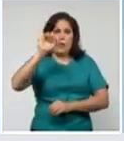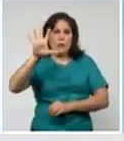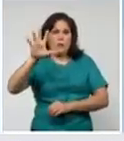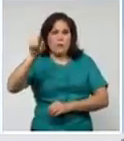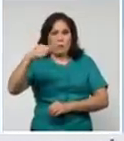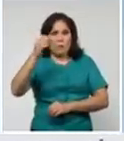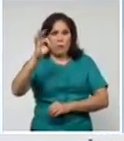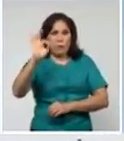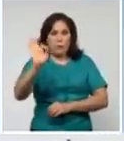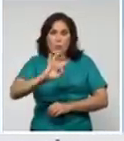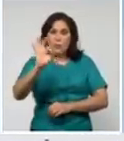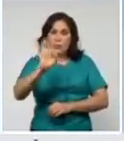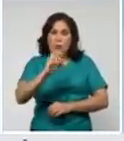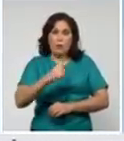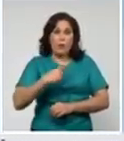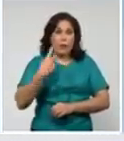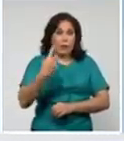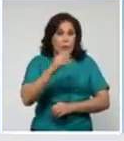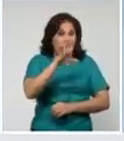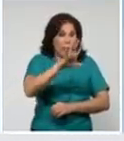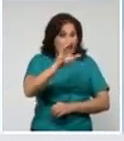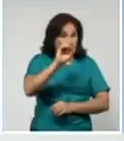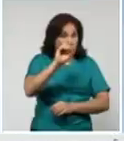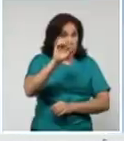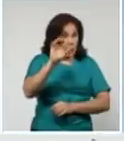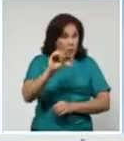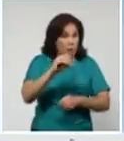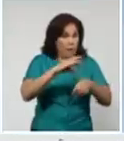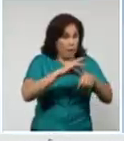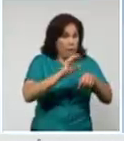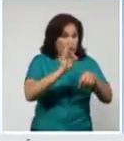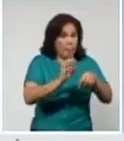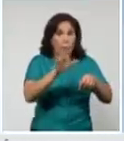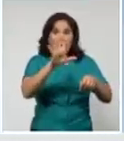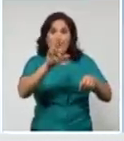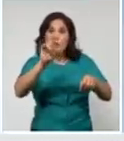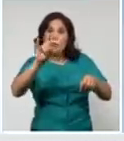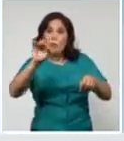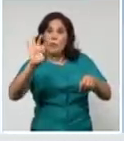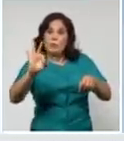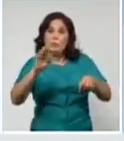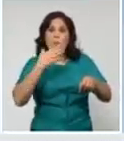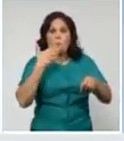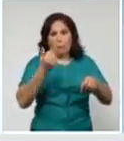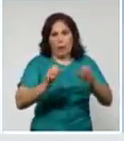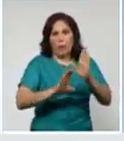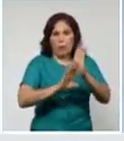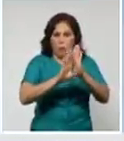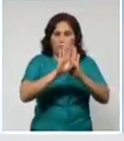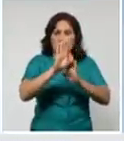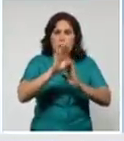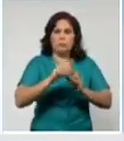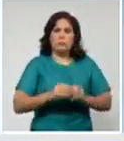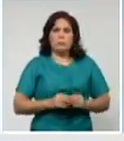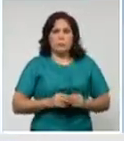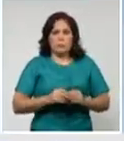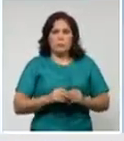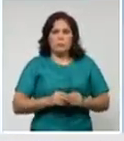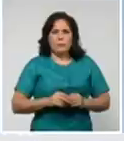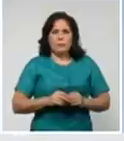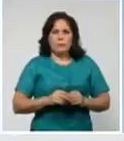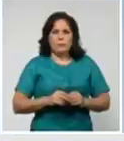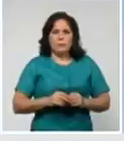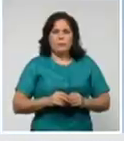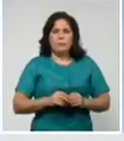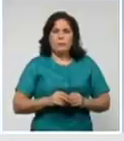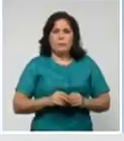95,8% de estos 550, pues tienen una evolución clínica estable. Se